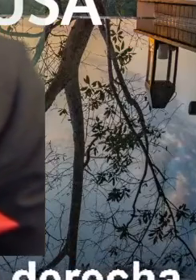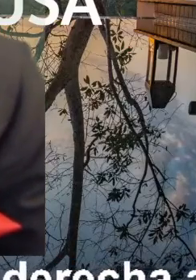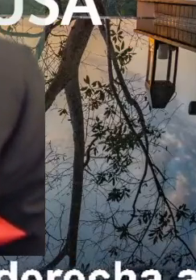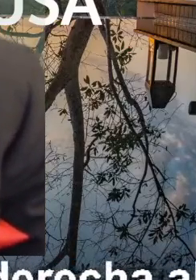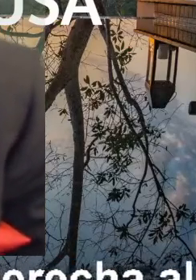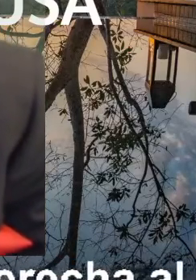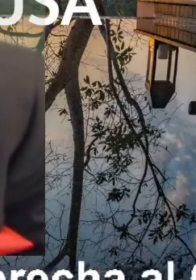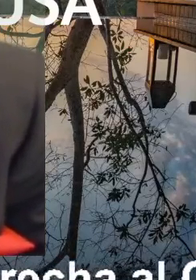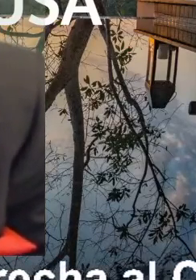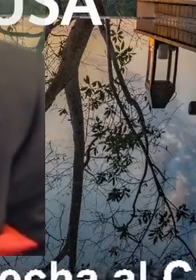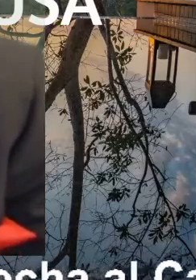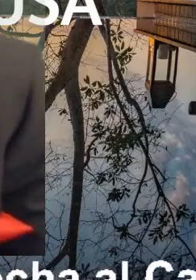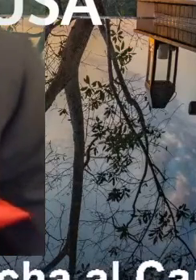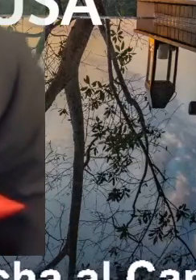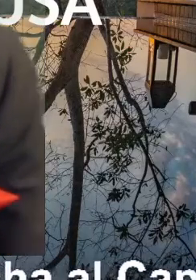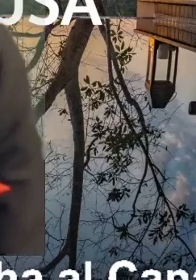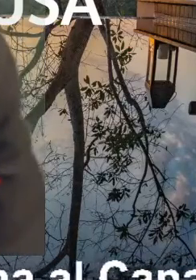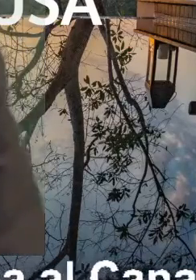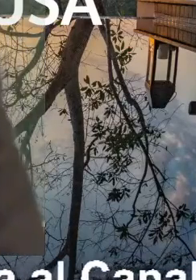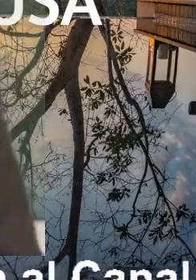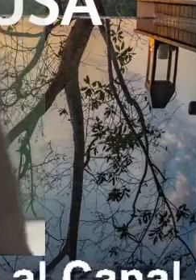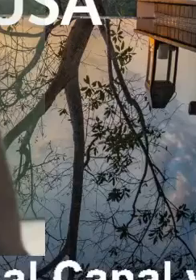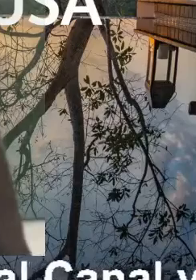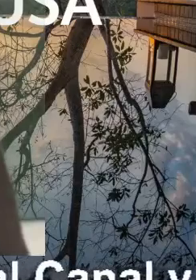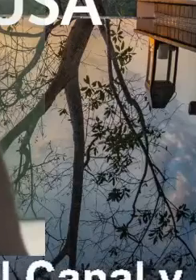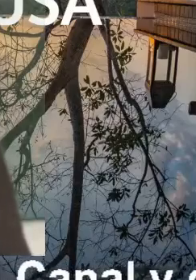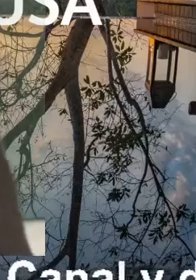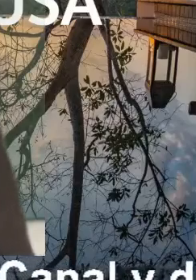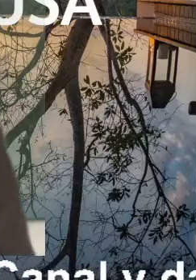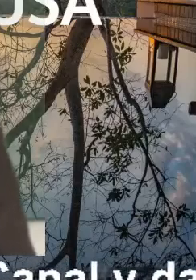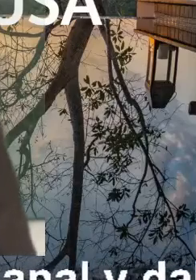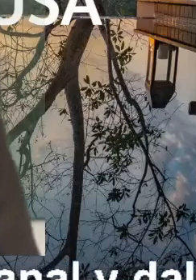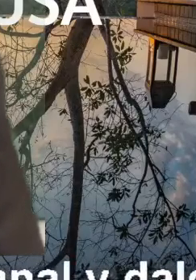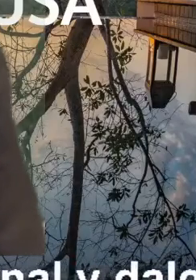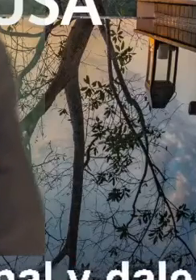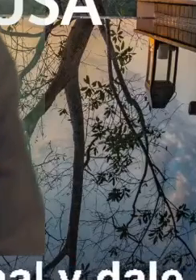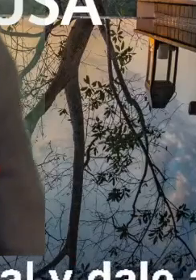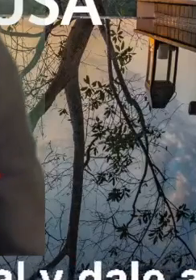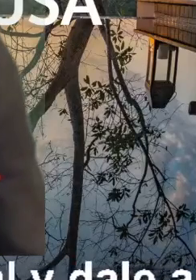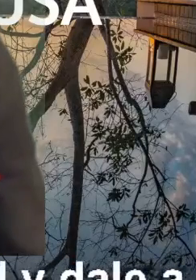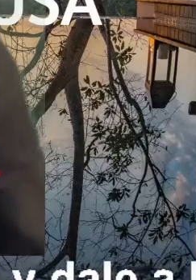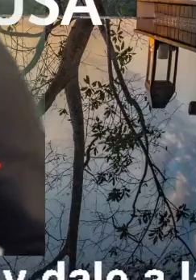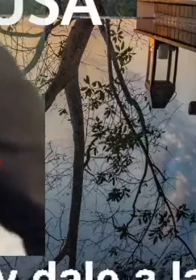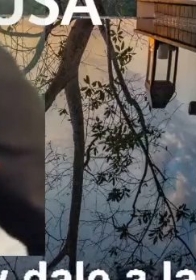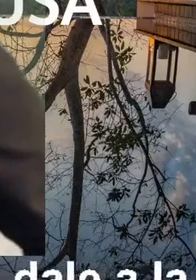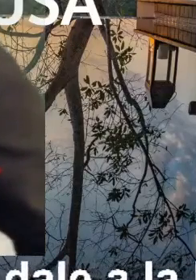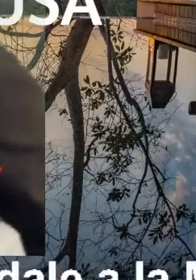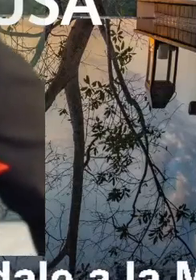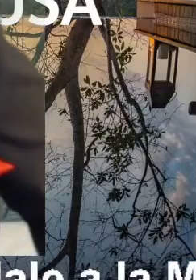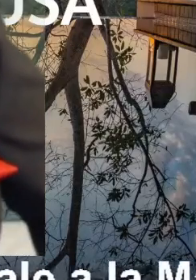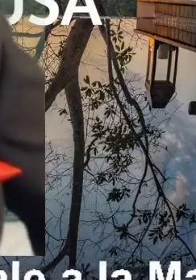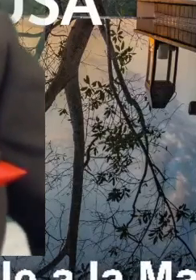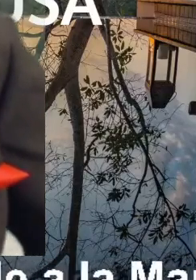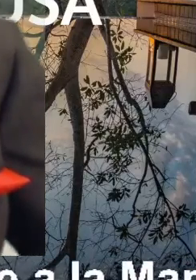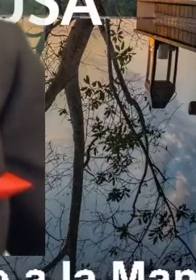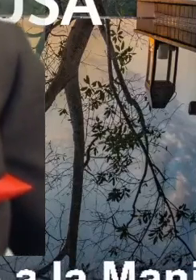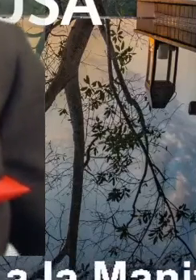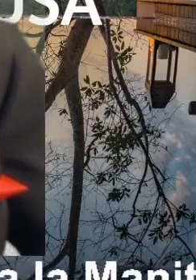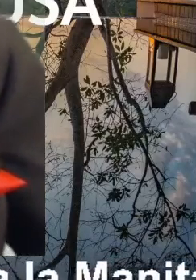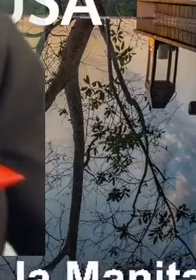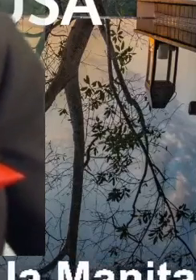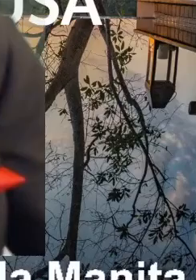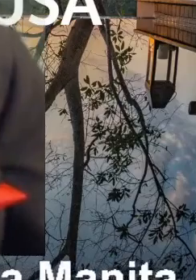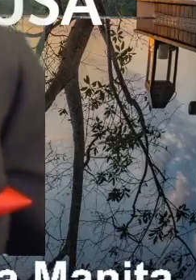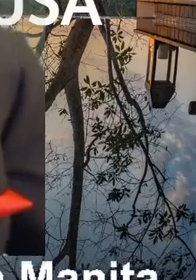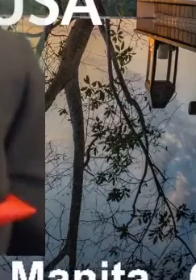california transmitiendo y tenemos muchas noticias amigos y desde luego